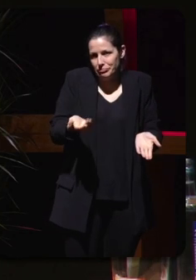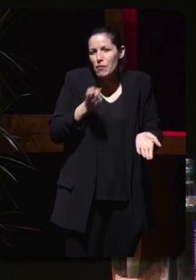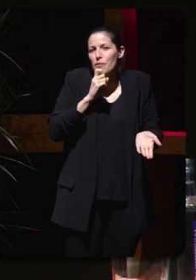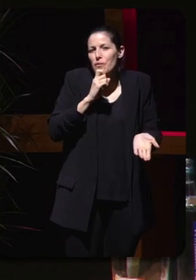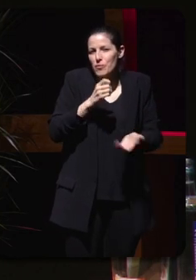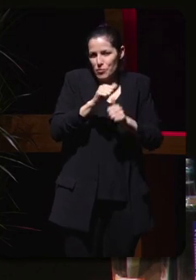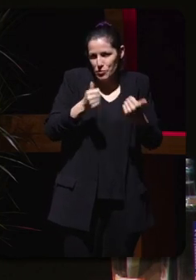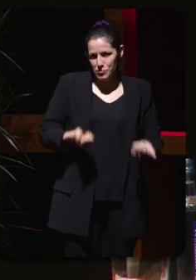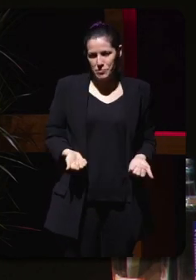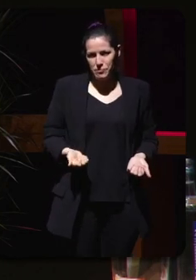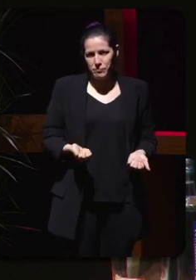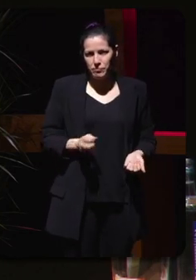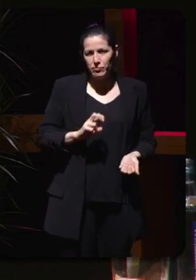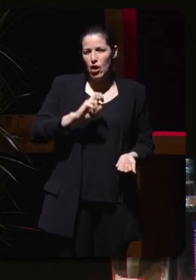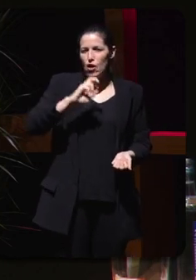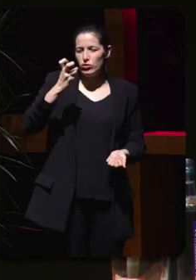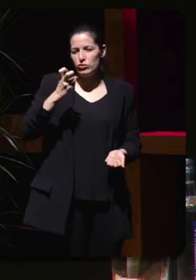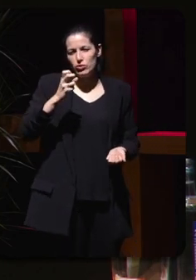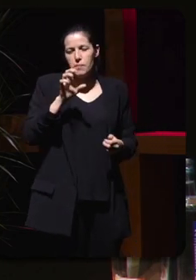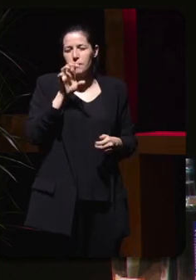por ejemplo, en el Líbano, en el 82,